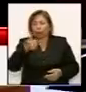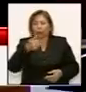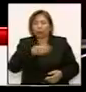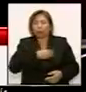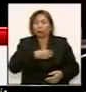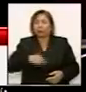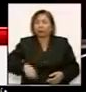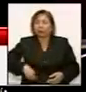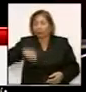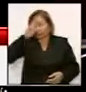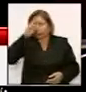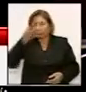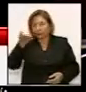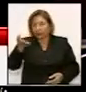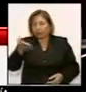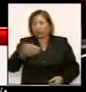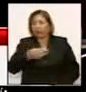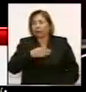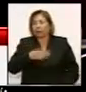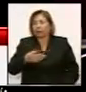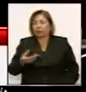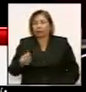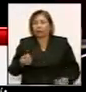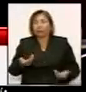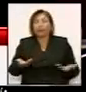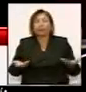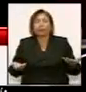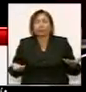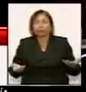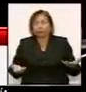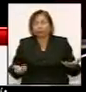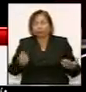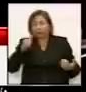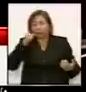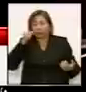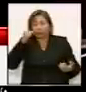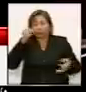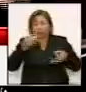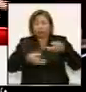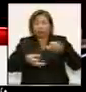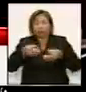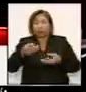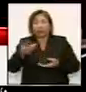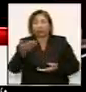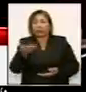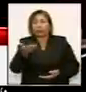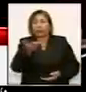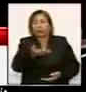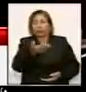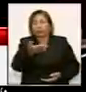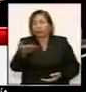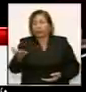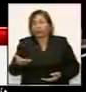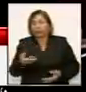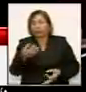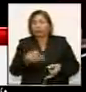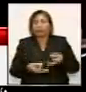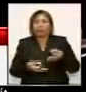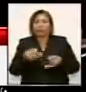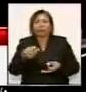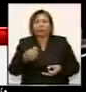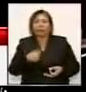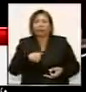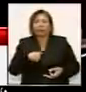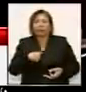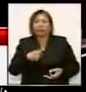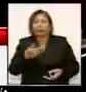presidente, en la suya, este ministro, no hay la plata. Ayer estaba el juez, el presidente Lecaros, pidiendo plata, financiamiento para la justicia. Yo